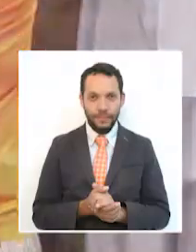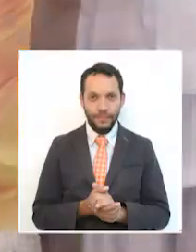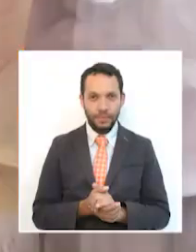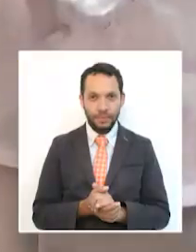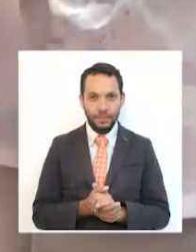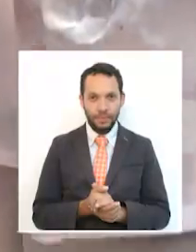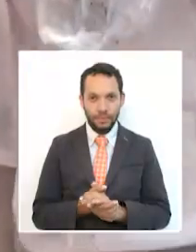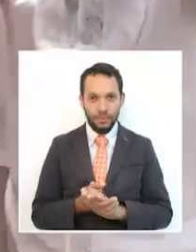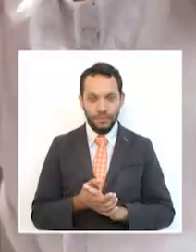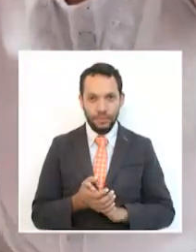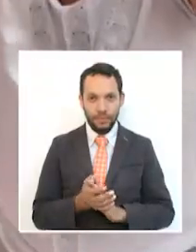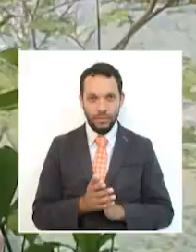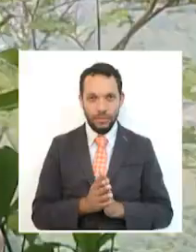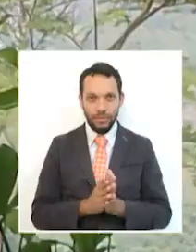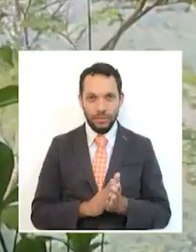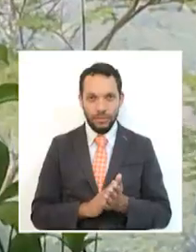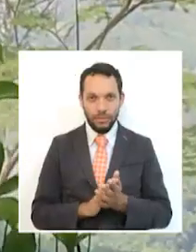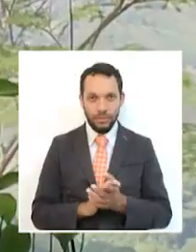i